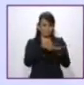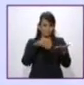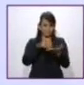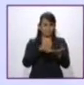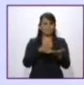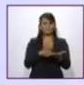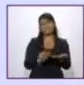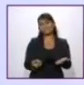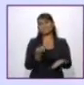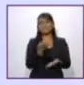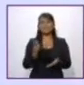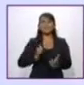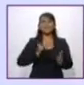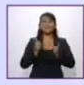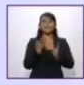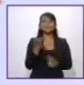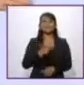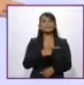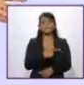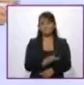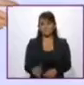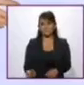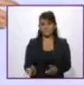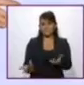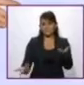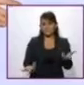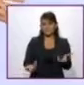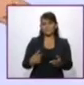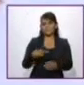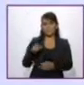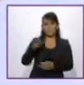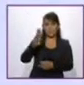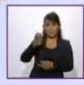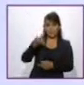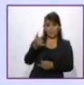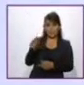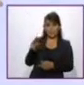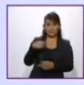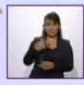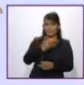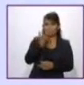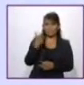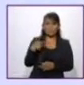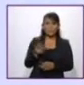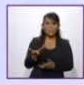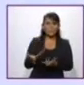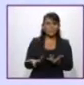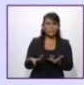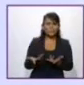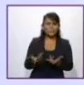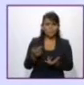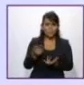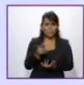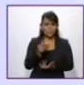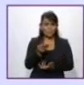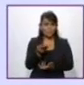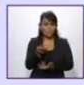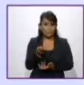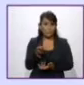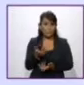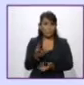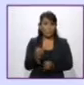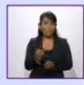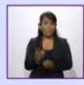eso los utilizan y por eso hay pobreza. No sé, Betty, qué significa la mata de marihuana. ¿Te la fumas o la